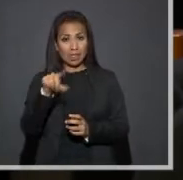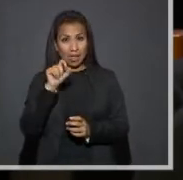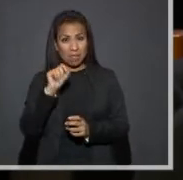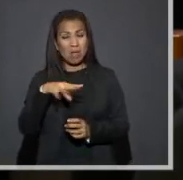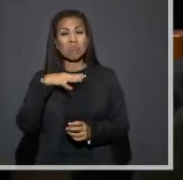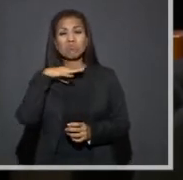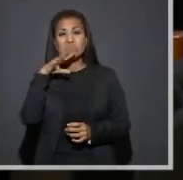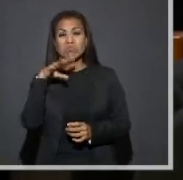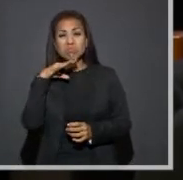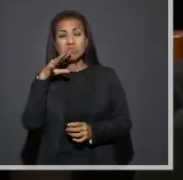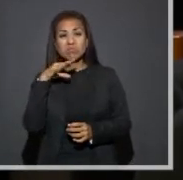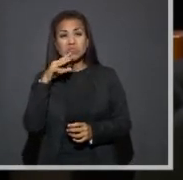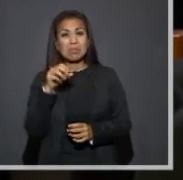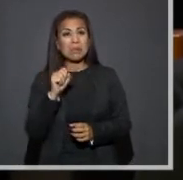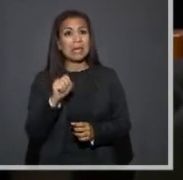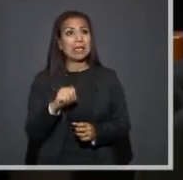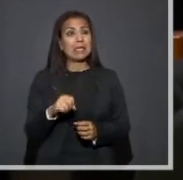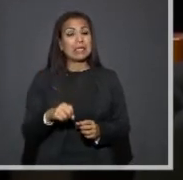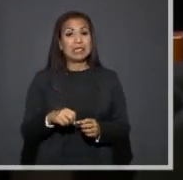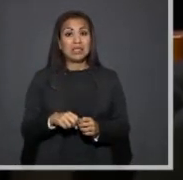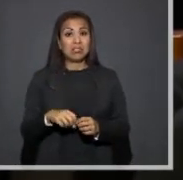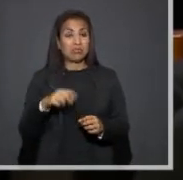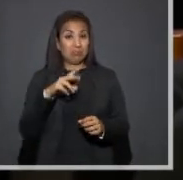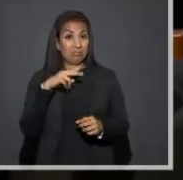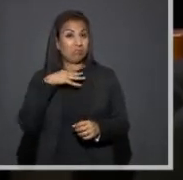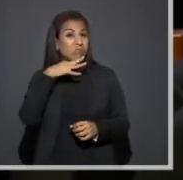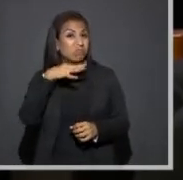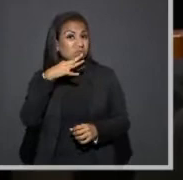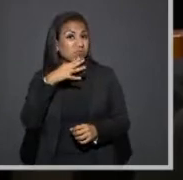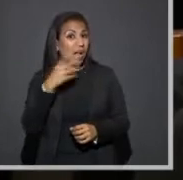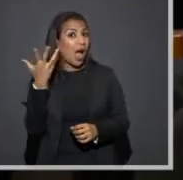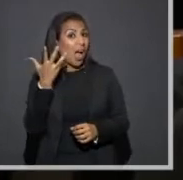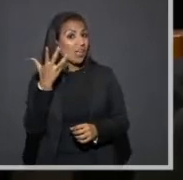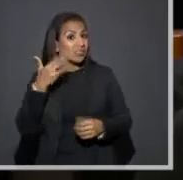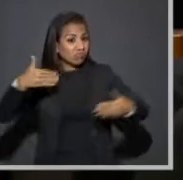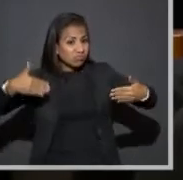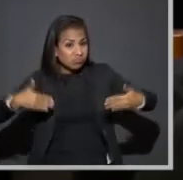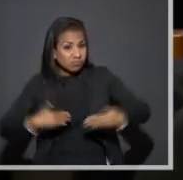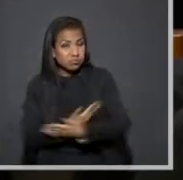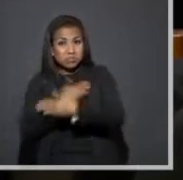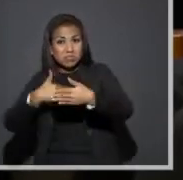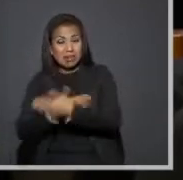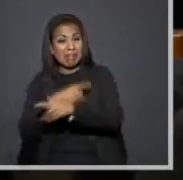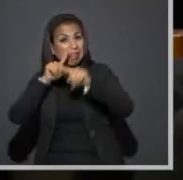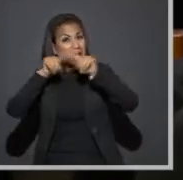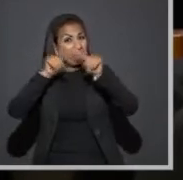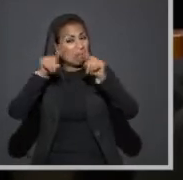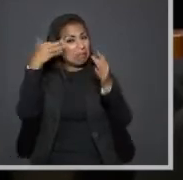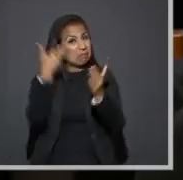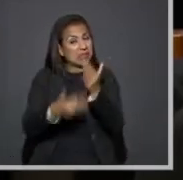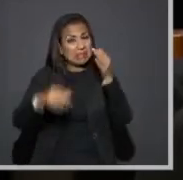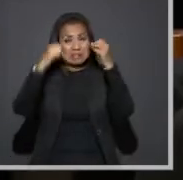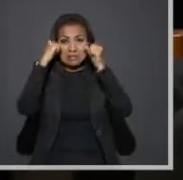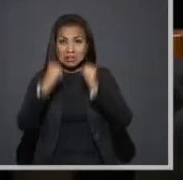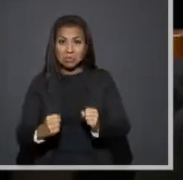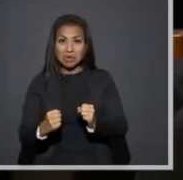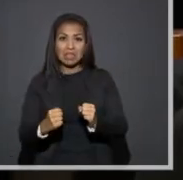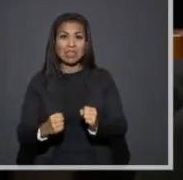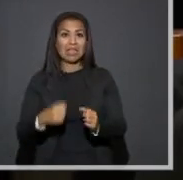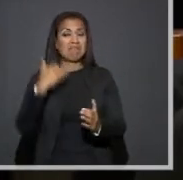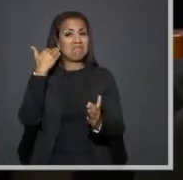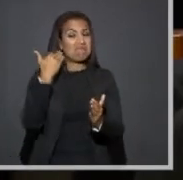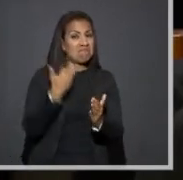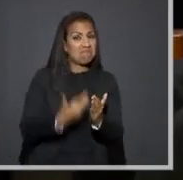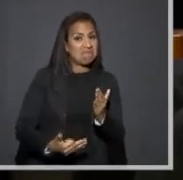corrupción se desató la inseguridad y la violencia. Está demostrado que en